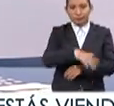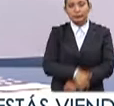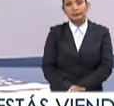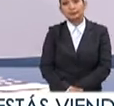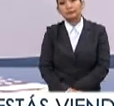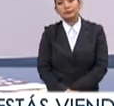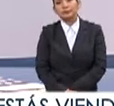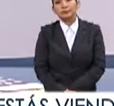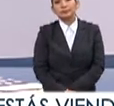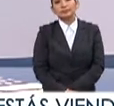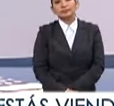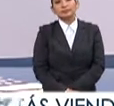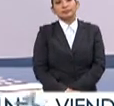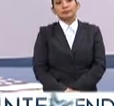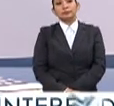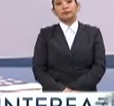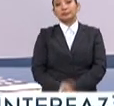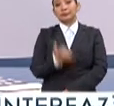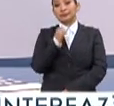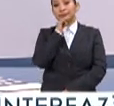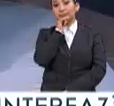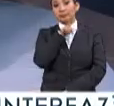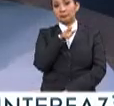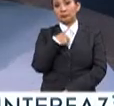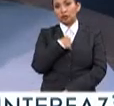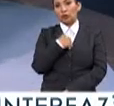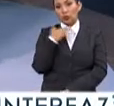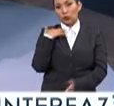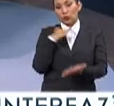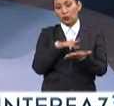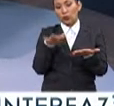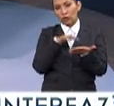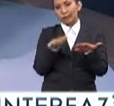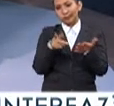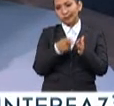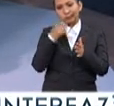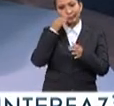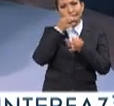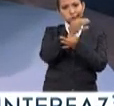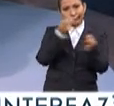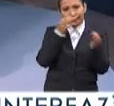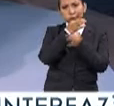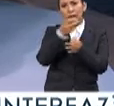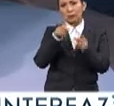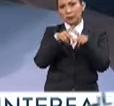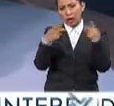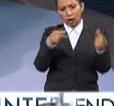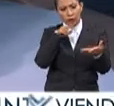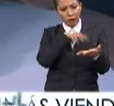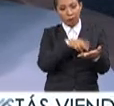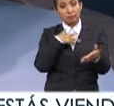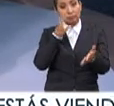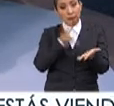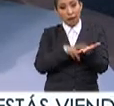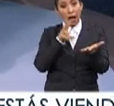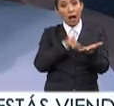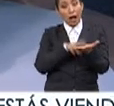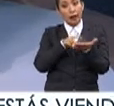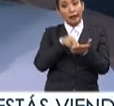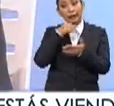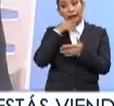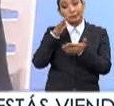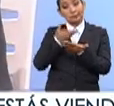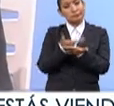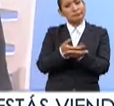ellos y creo que también lo he leído en algunas publicaciones que acechan en los peritos que vale la pena poner sobre